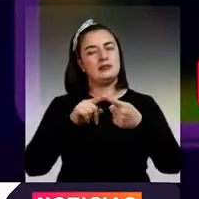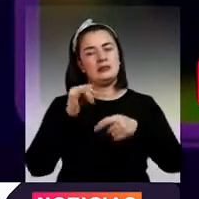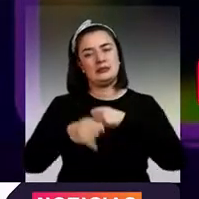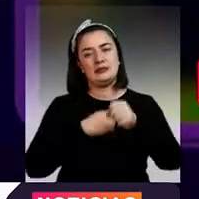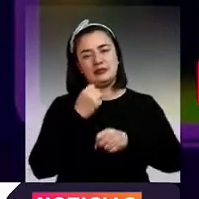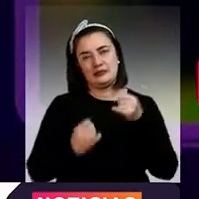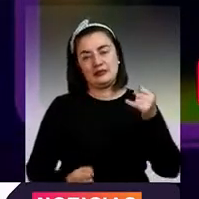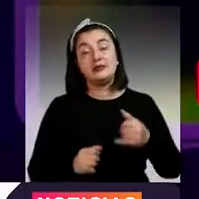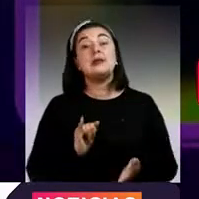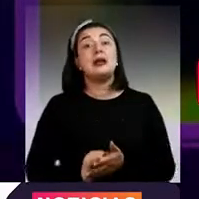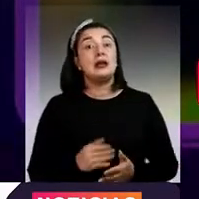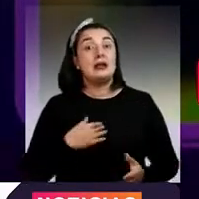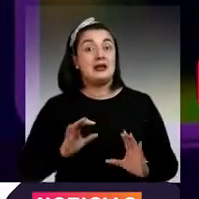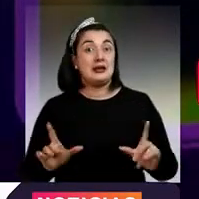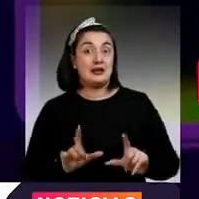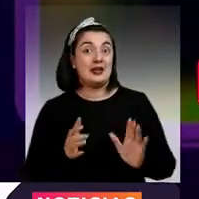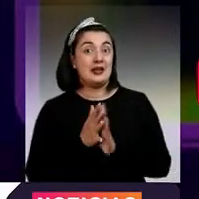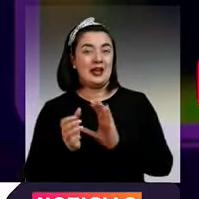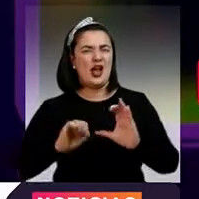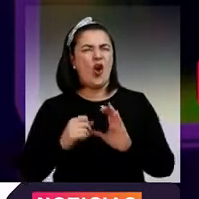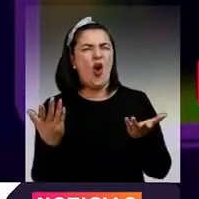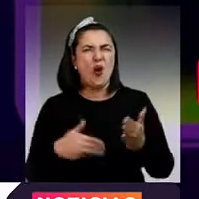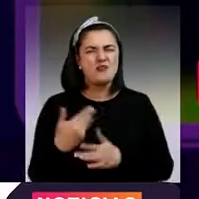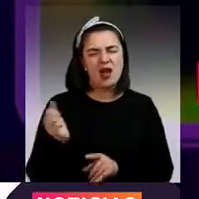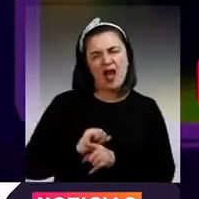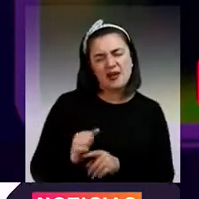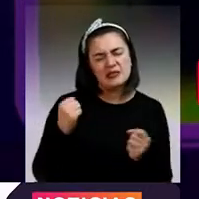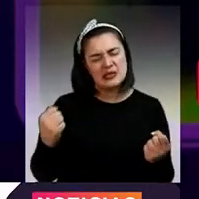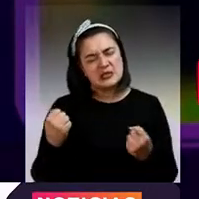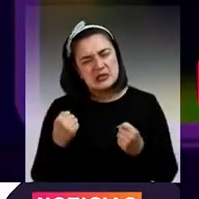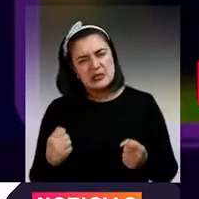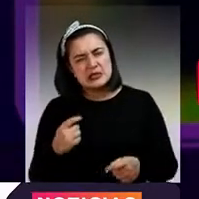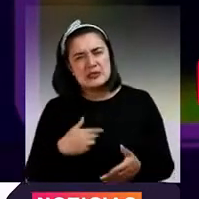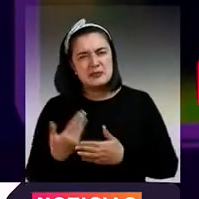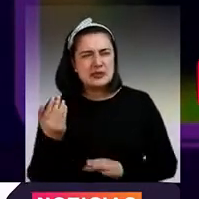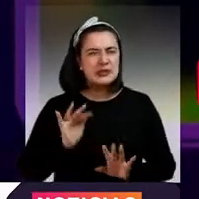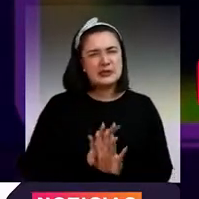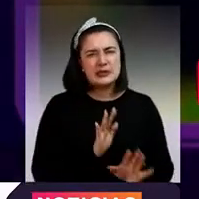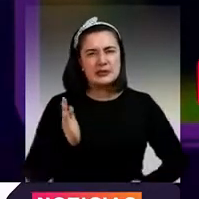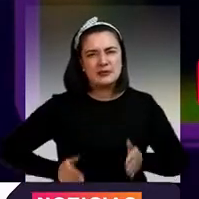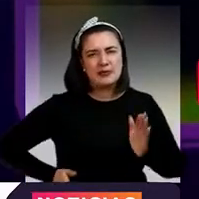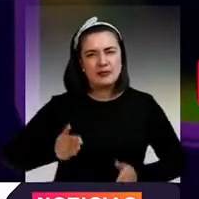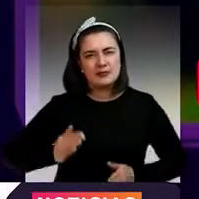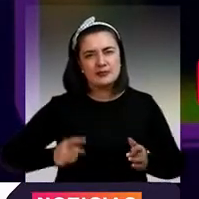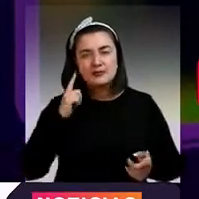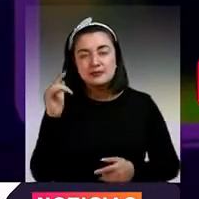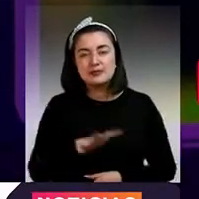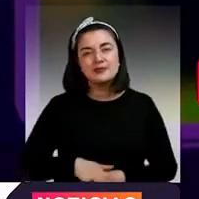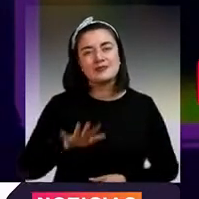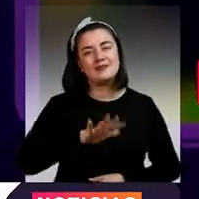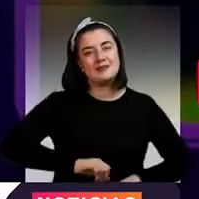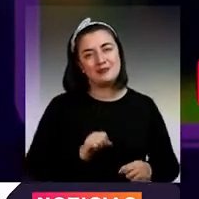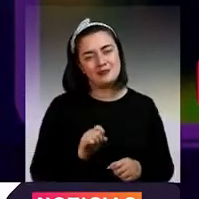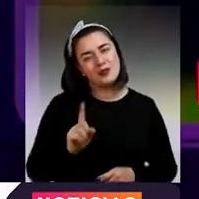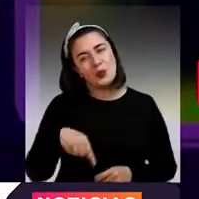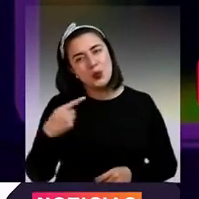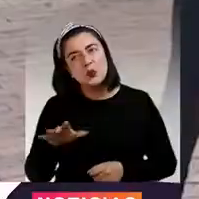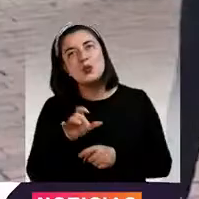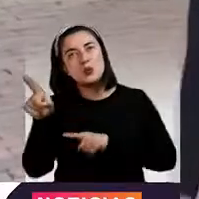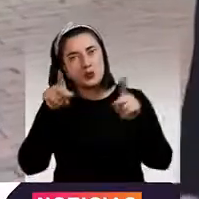Noticias Capital les contamos cómo iniciaron las pruebas de este último evento de atletismo realizado en la capital y otras ciudades del